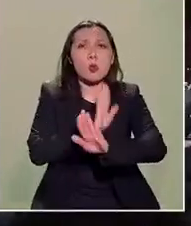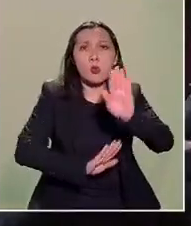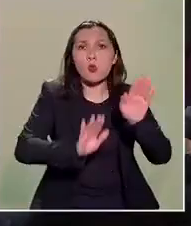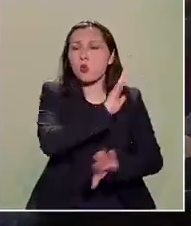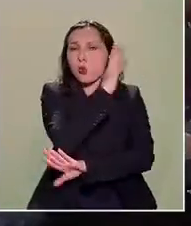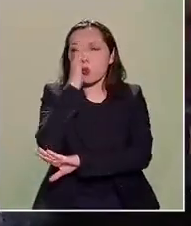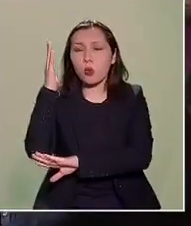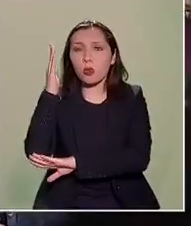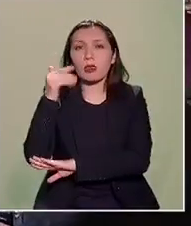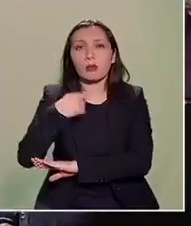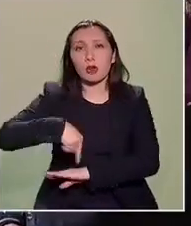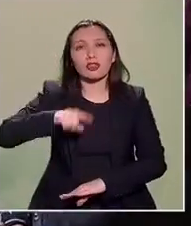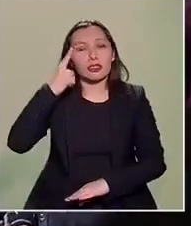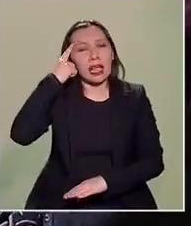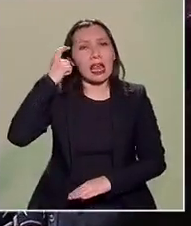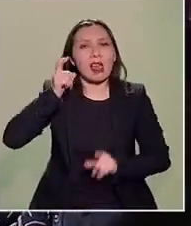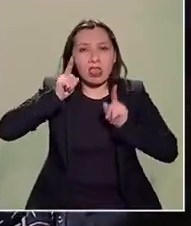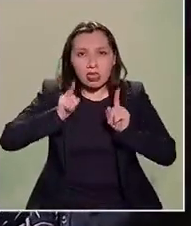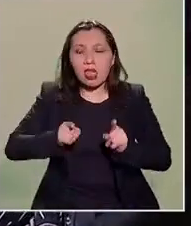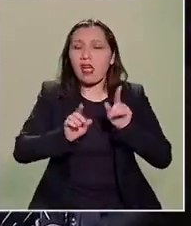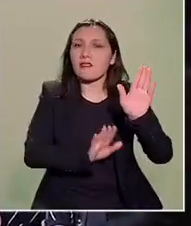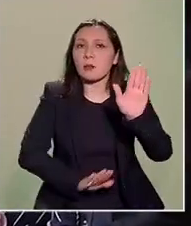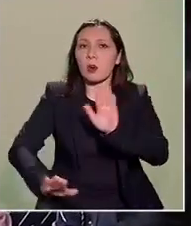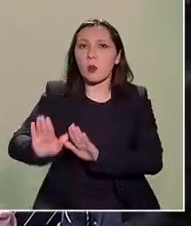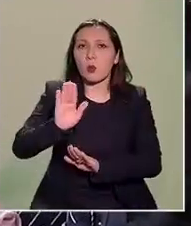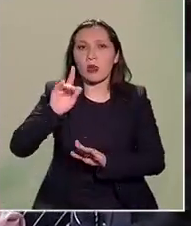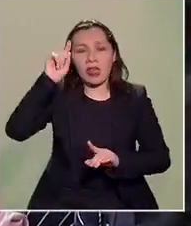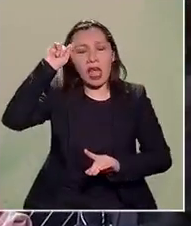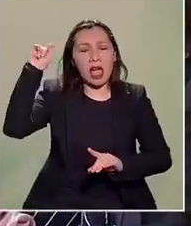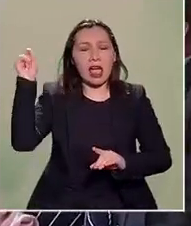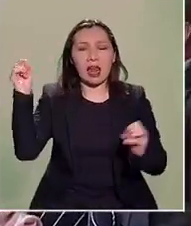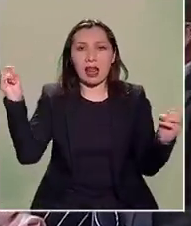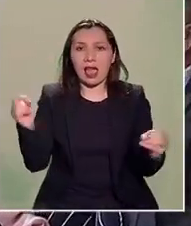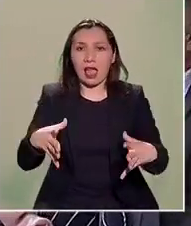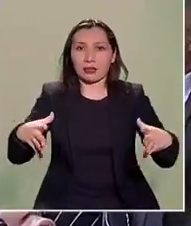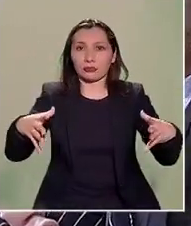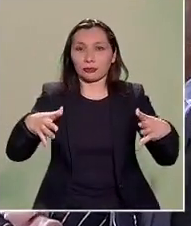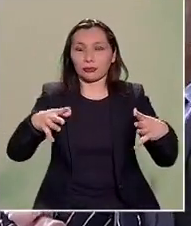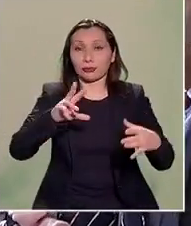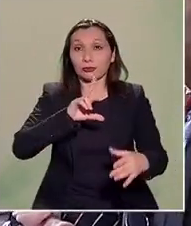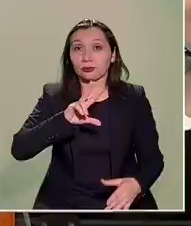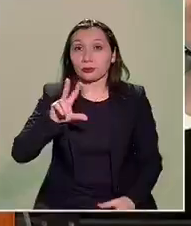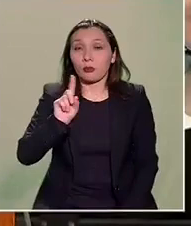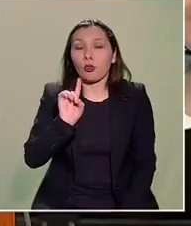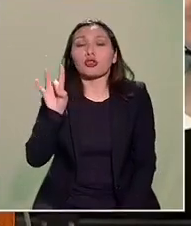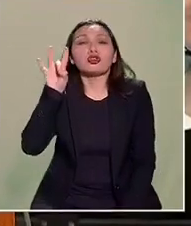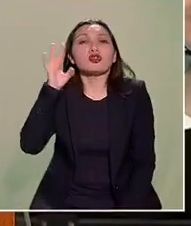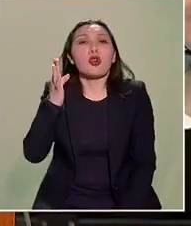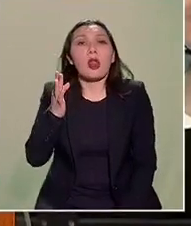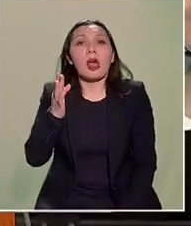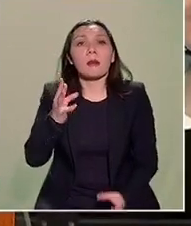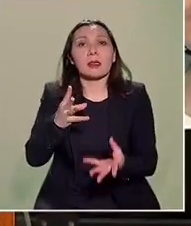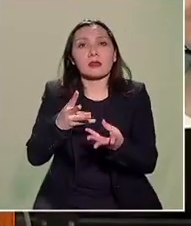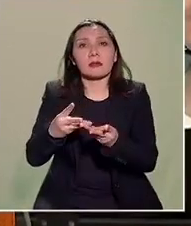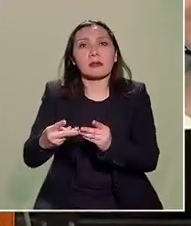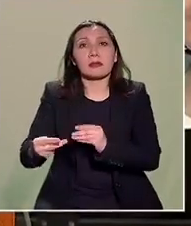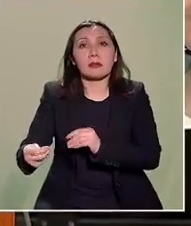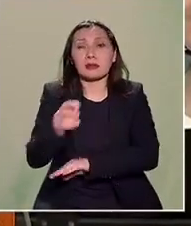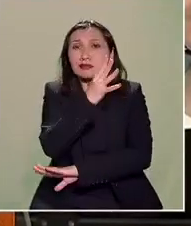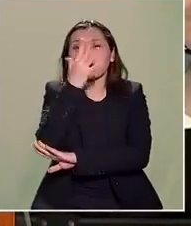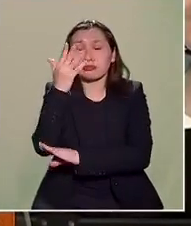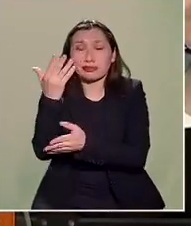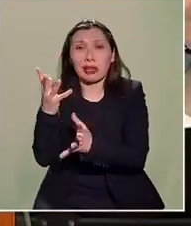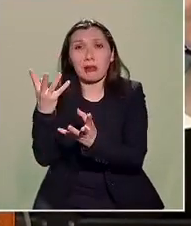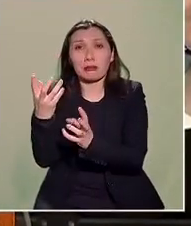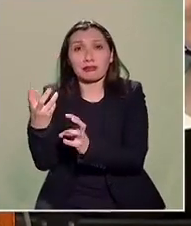porque creemos que debemos cuidar la creación pero no solamente está degradada a la naturaleza